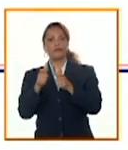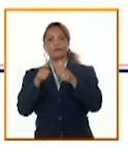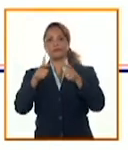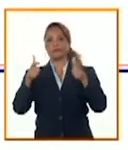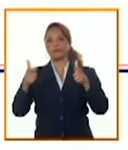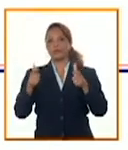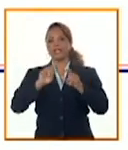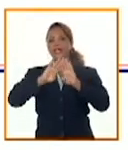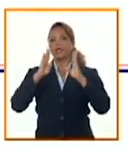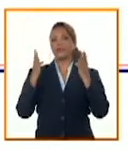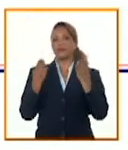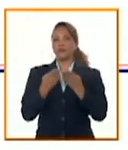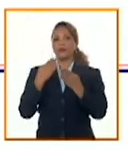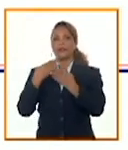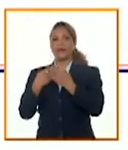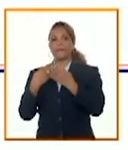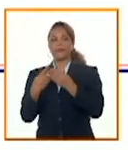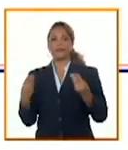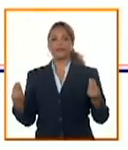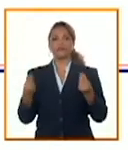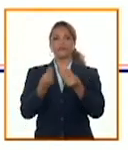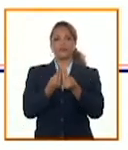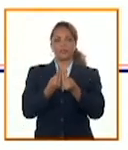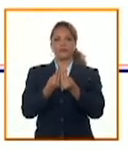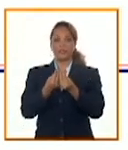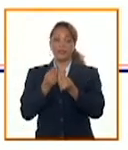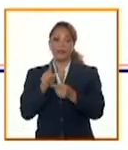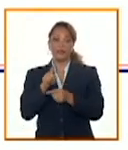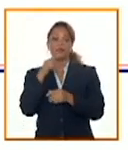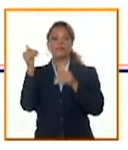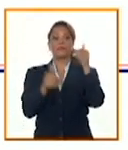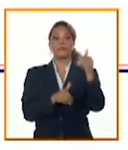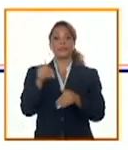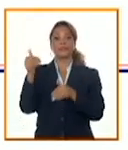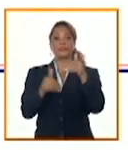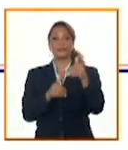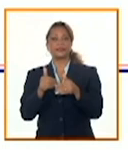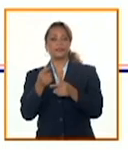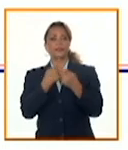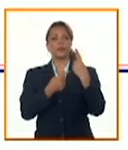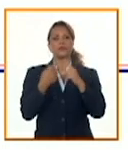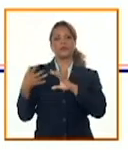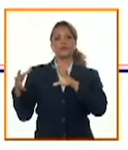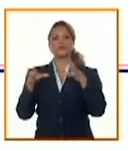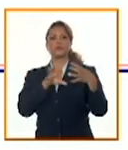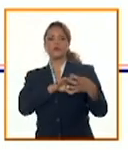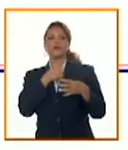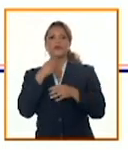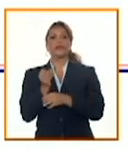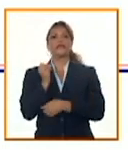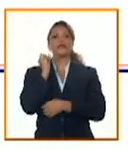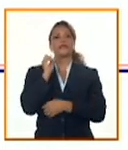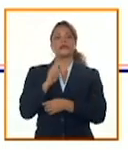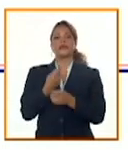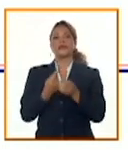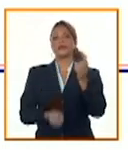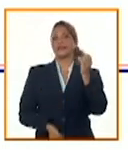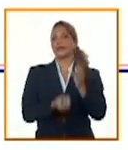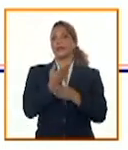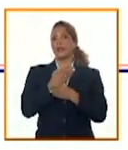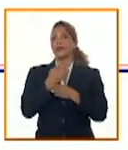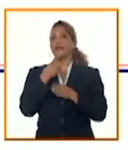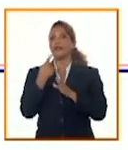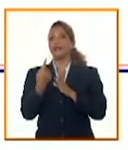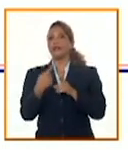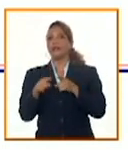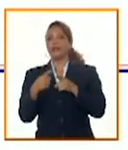esfuerzos entre todos los organismos de la Administración central del estado que participan de alguna otra forma en la creación de condiciones así como